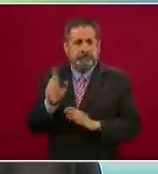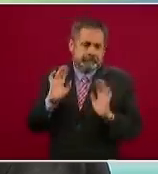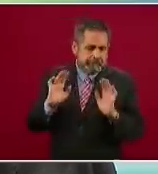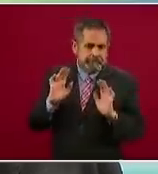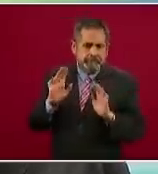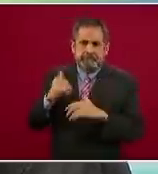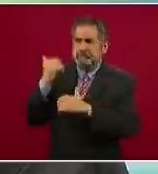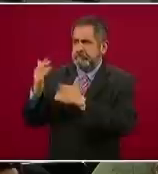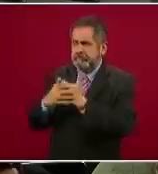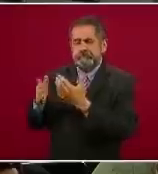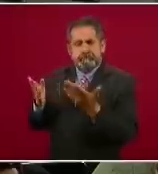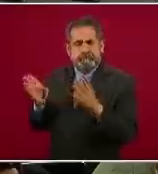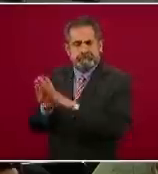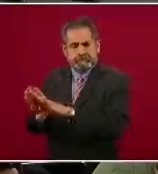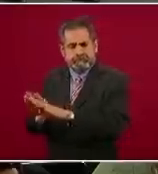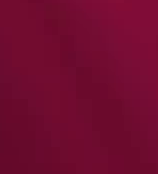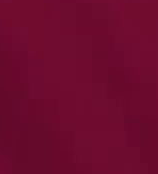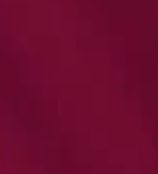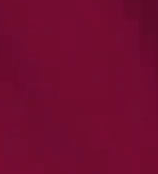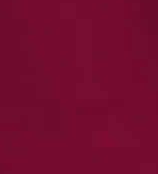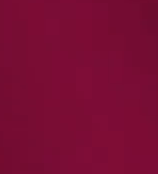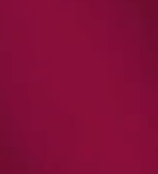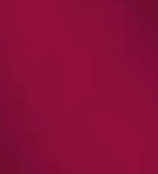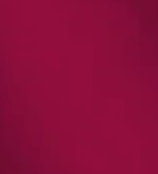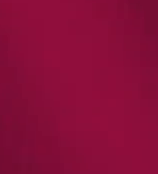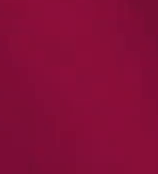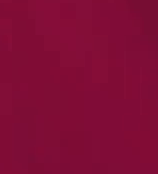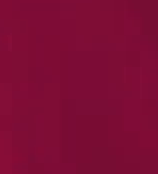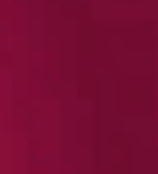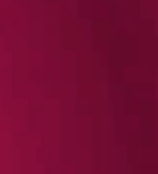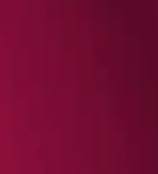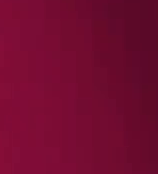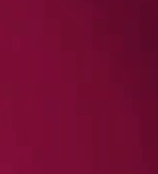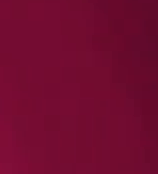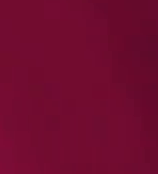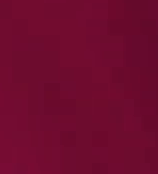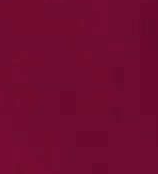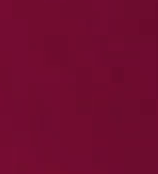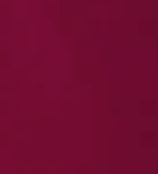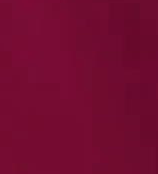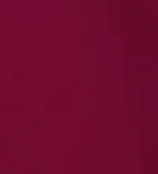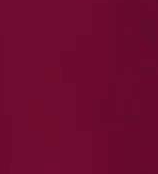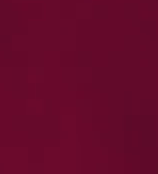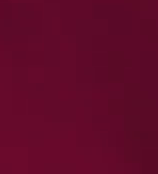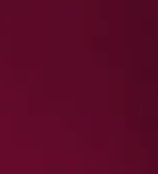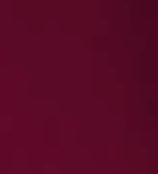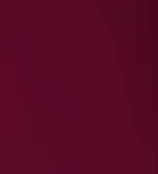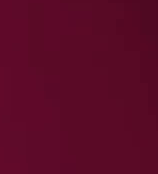suspensión de actividades públicas. Gobierno de México.